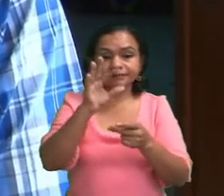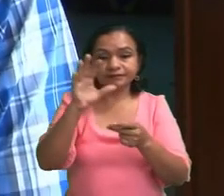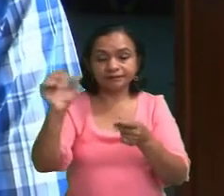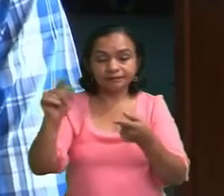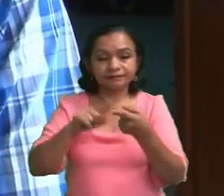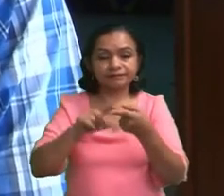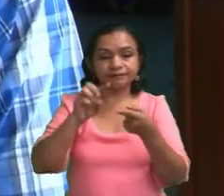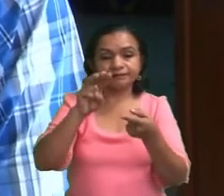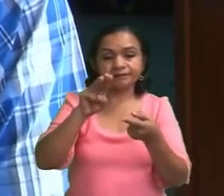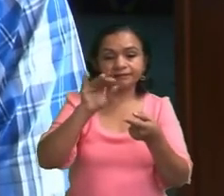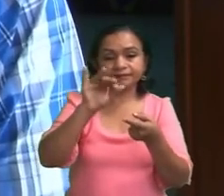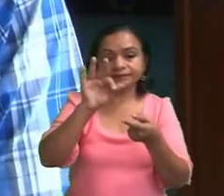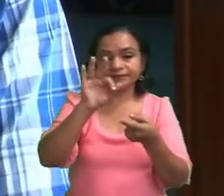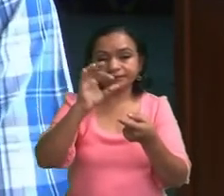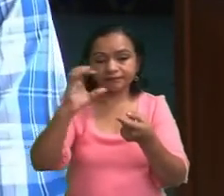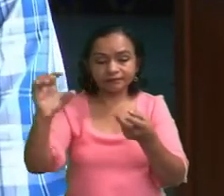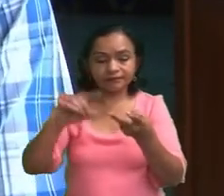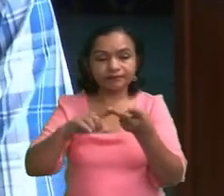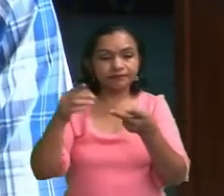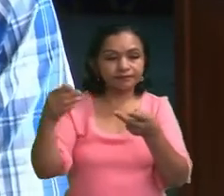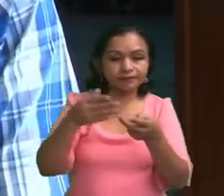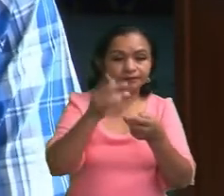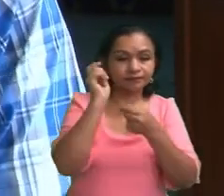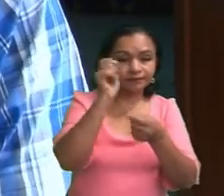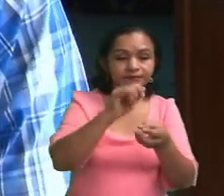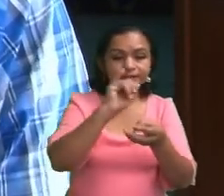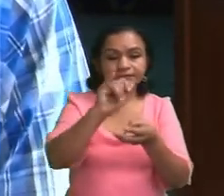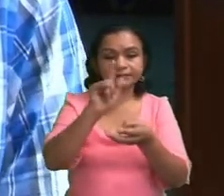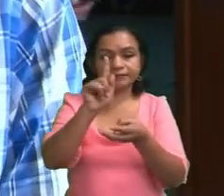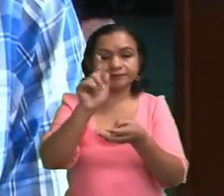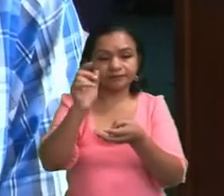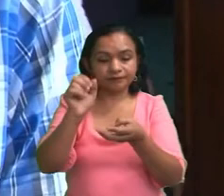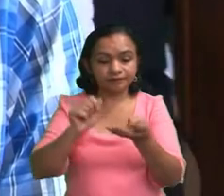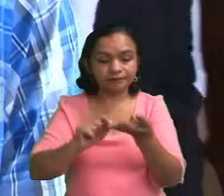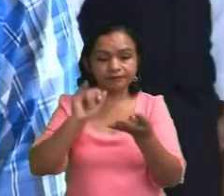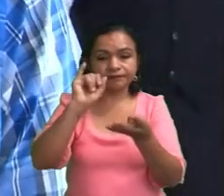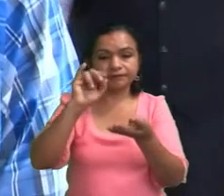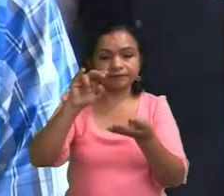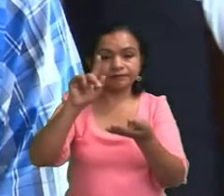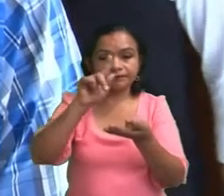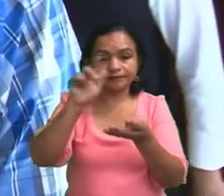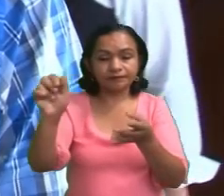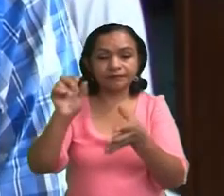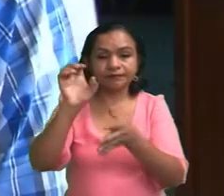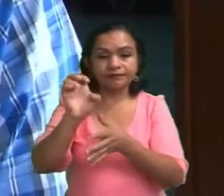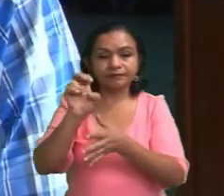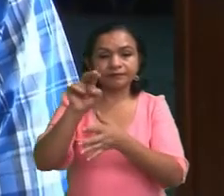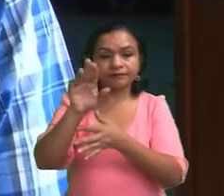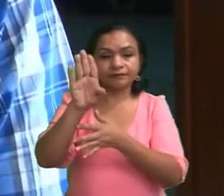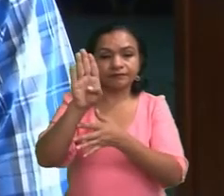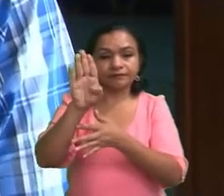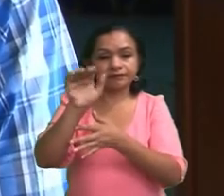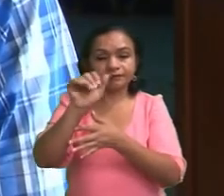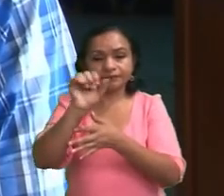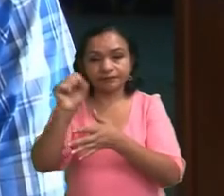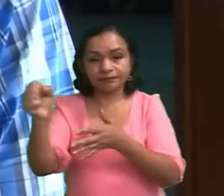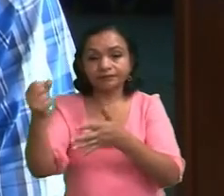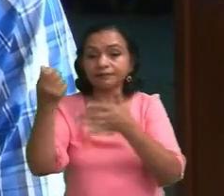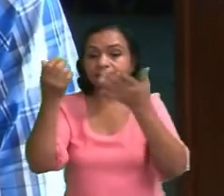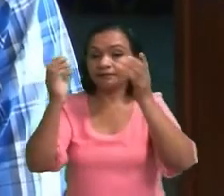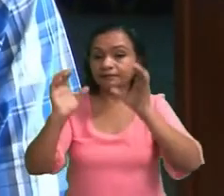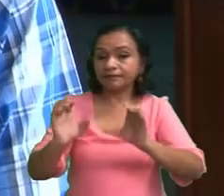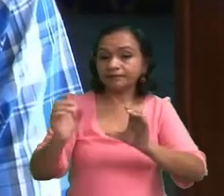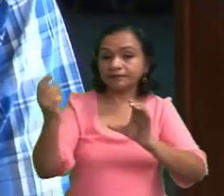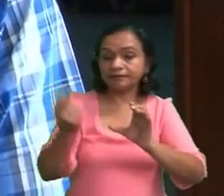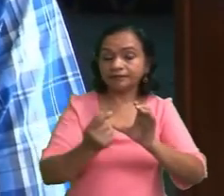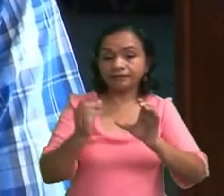compañeros del MIFIC, INPESCA, el IPSA, el INTA y ENAVAS. En la tarde estamos esperando a los